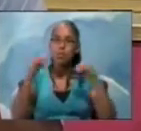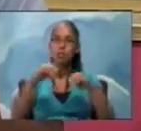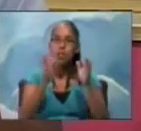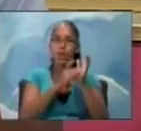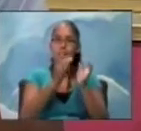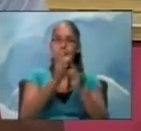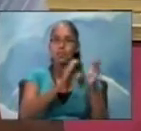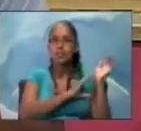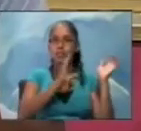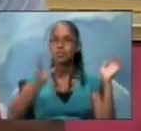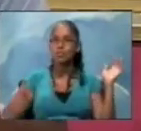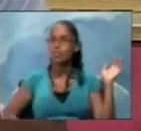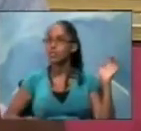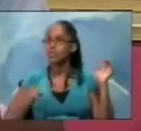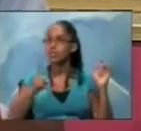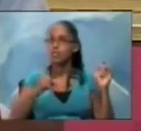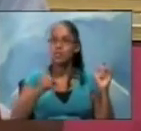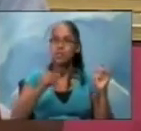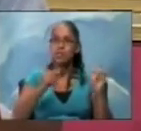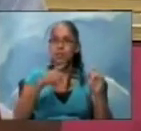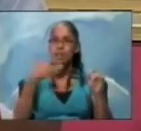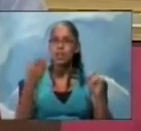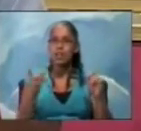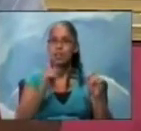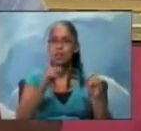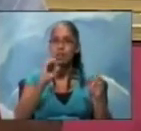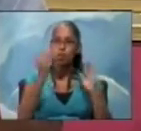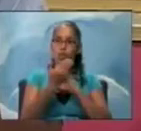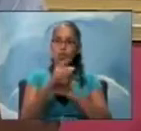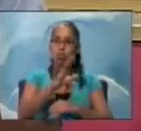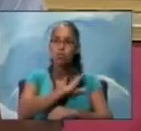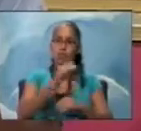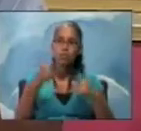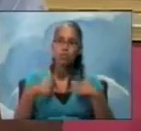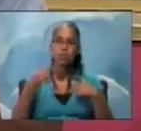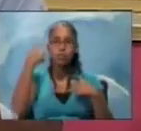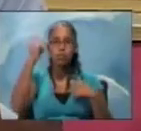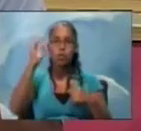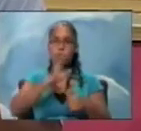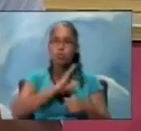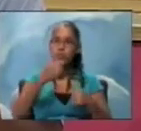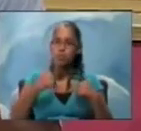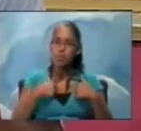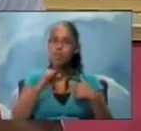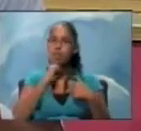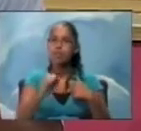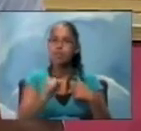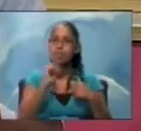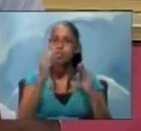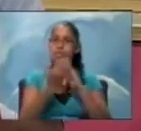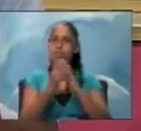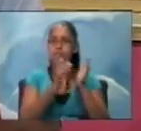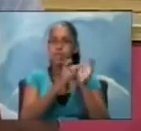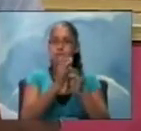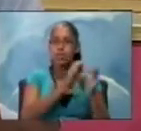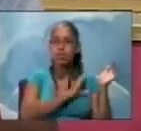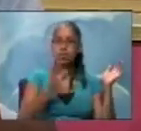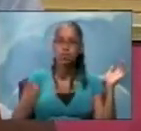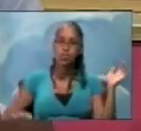Jesucristo. Jesús dijo así, el que no es contra mí, por mí es. Si usted está en contra de Jesucristo, no